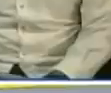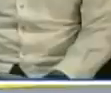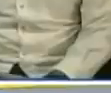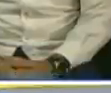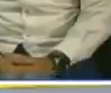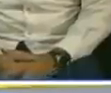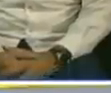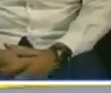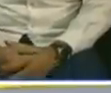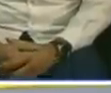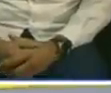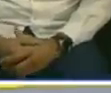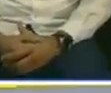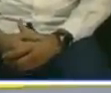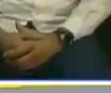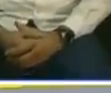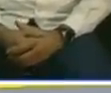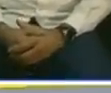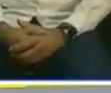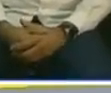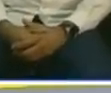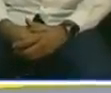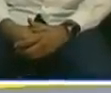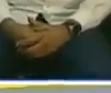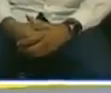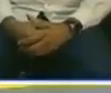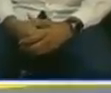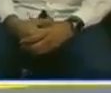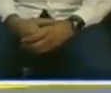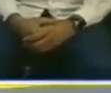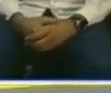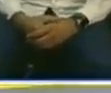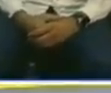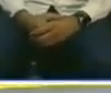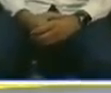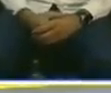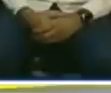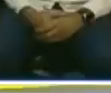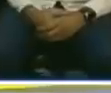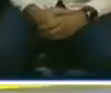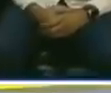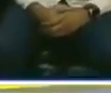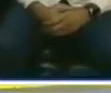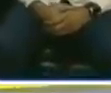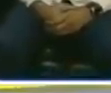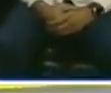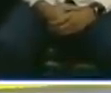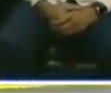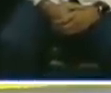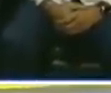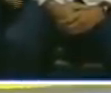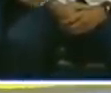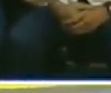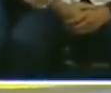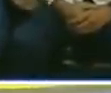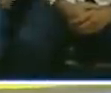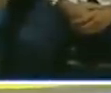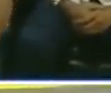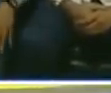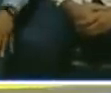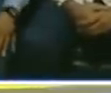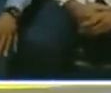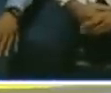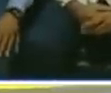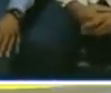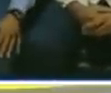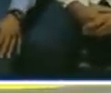9.552 viviendas en ejecución. Estamos llegando a más de 182.000 viviendas, presidente, entregadas en lo que va de Gran